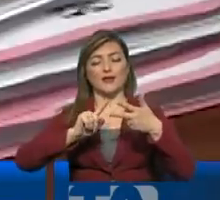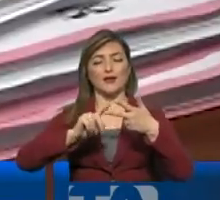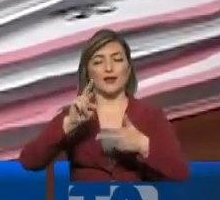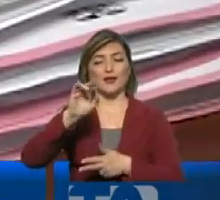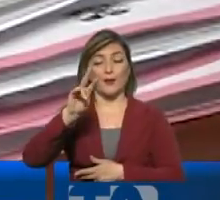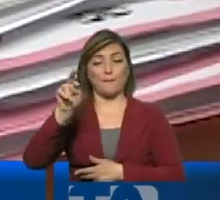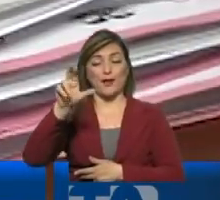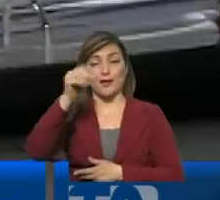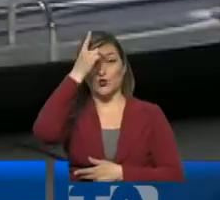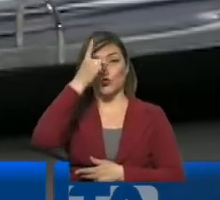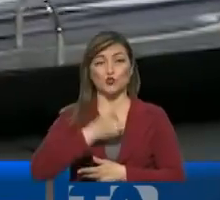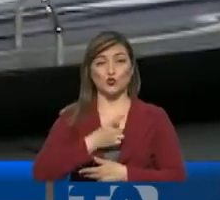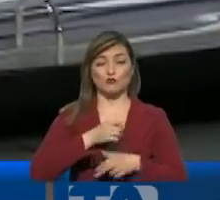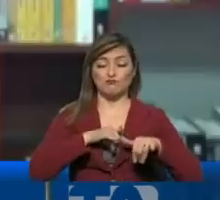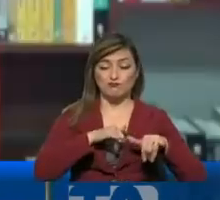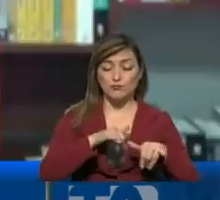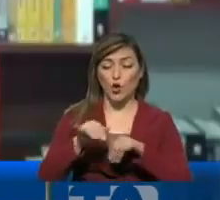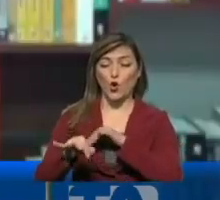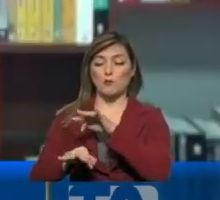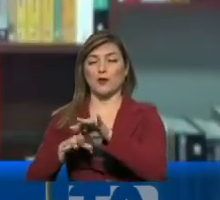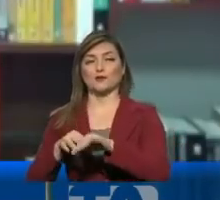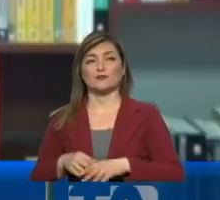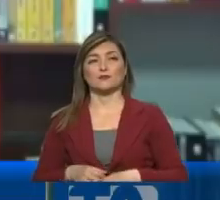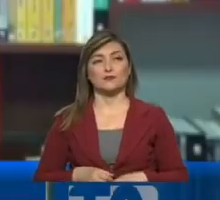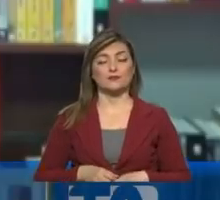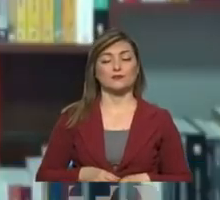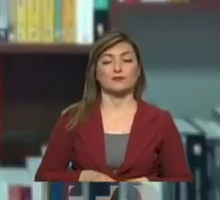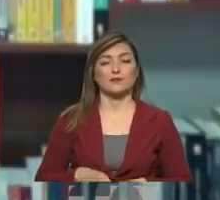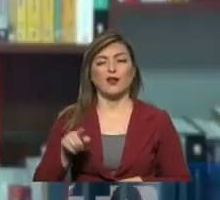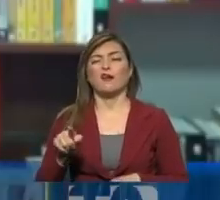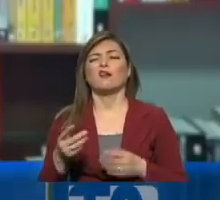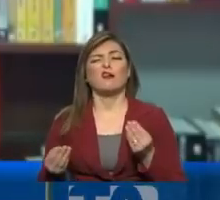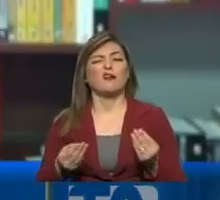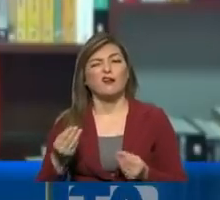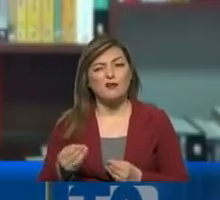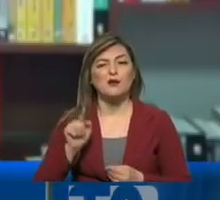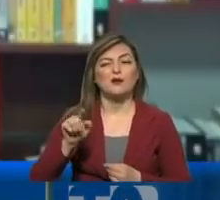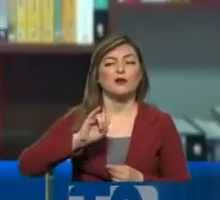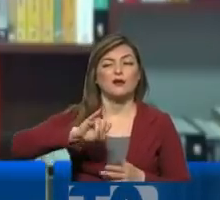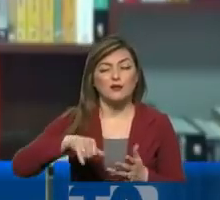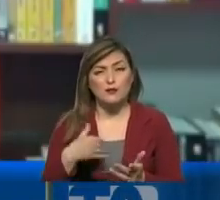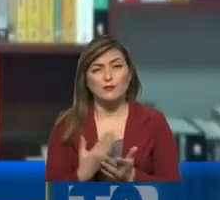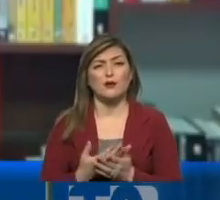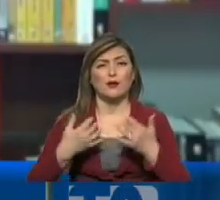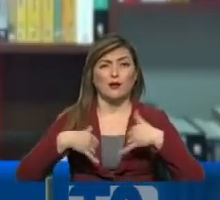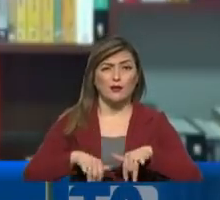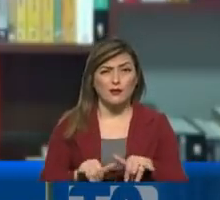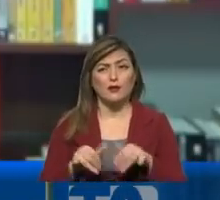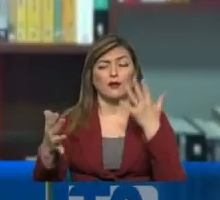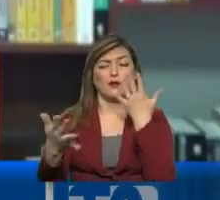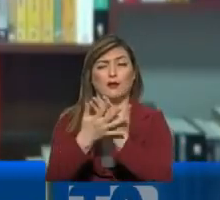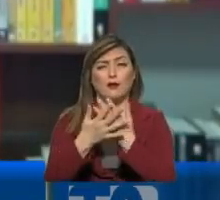sustituyen o ratifican esta medida cautelar. Aquí lo que se tendrá que ver es si se justifica que siga en la